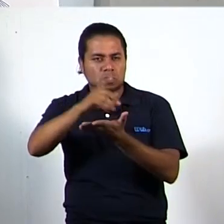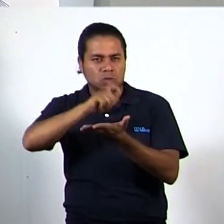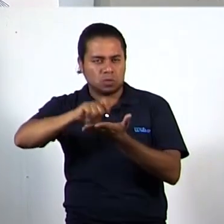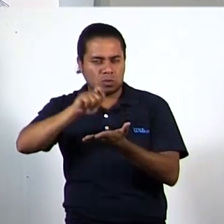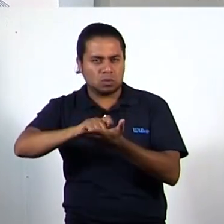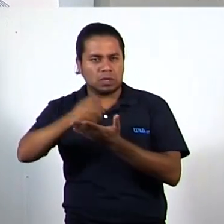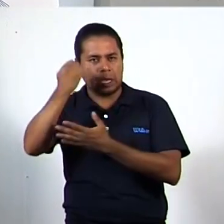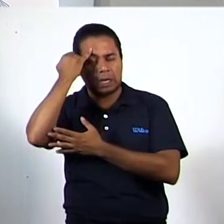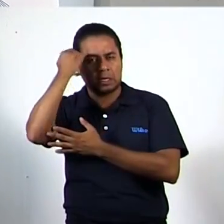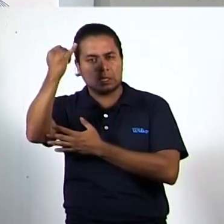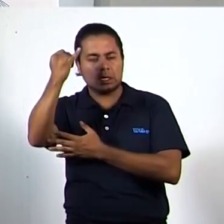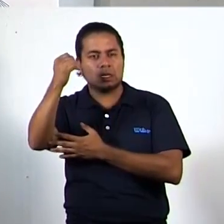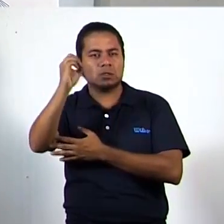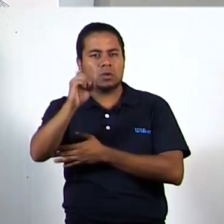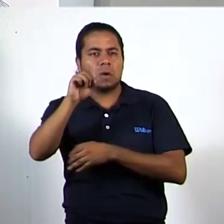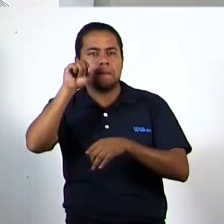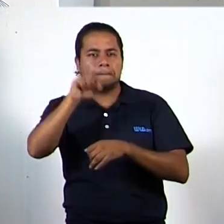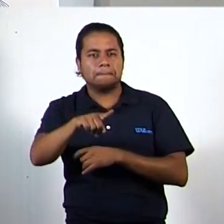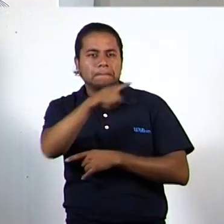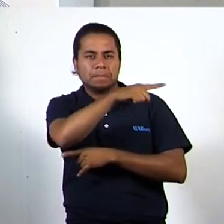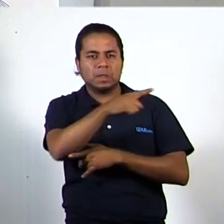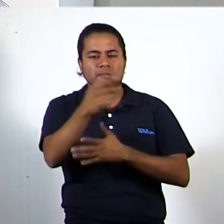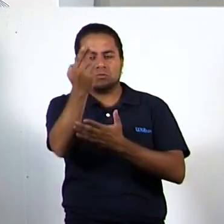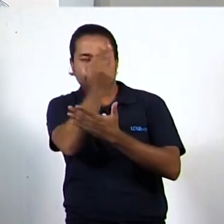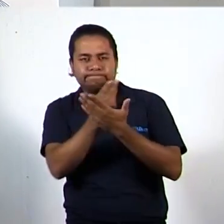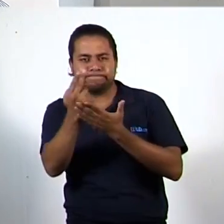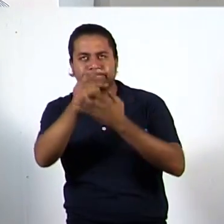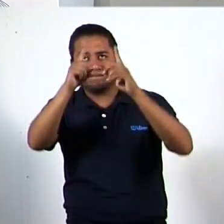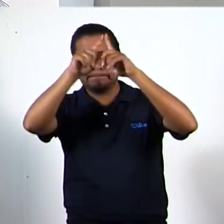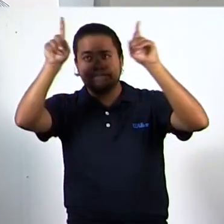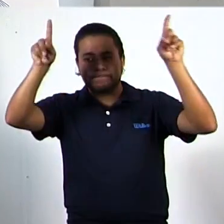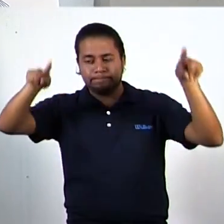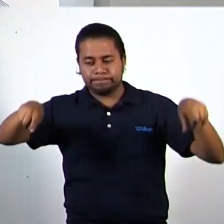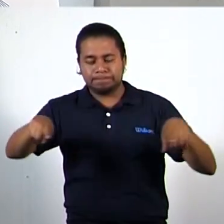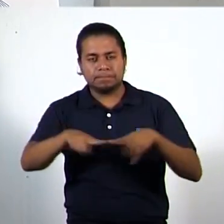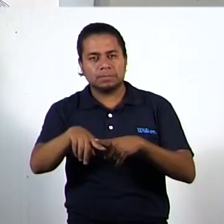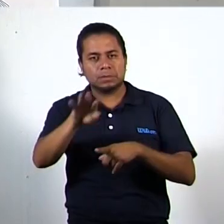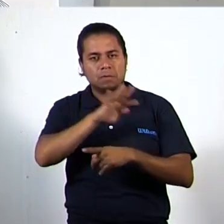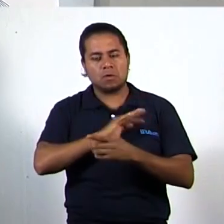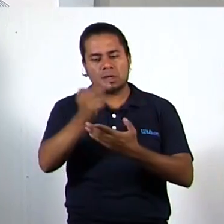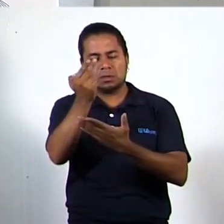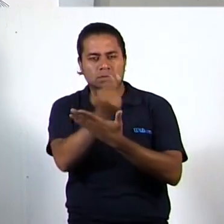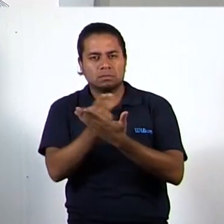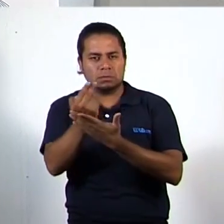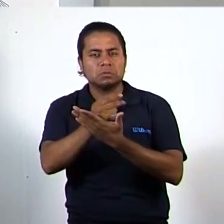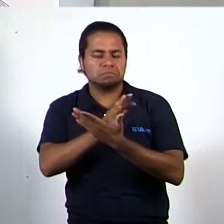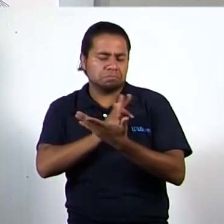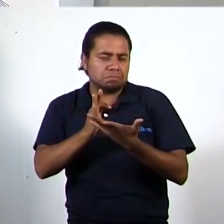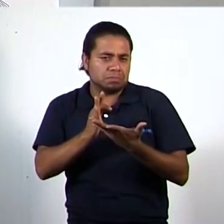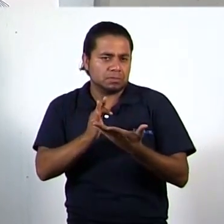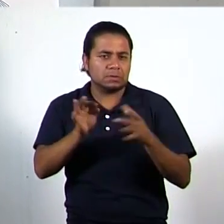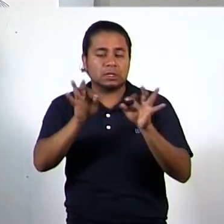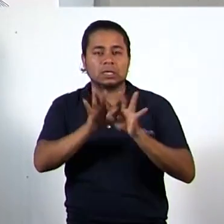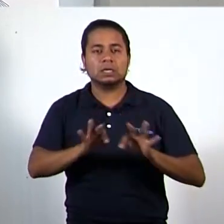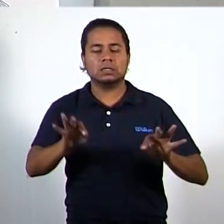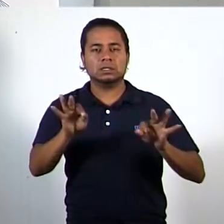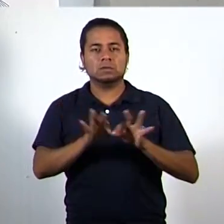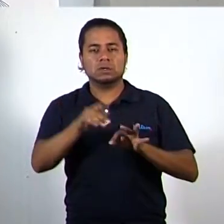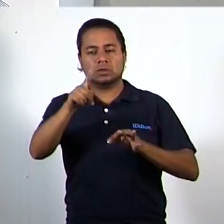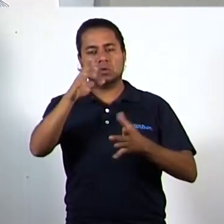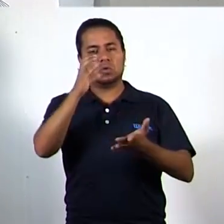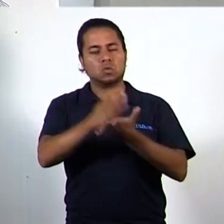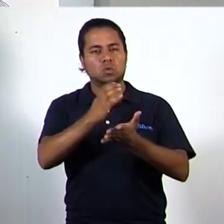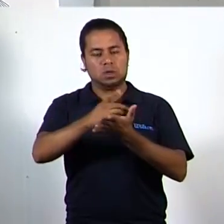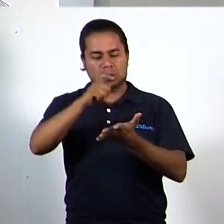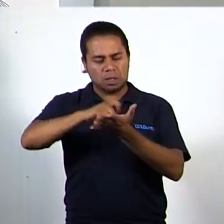sean ideas o con este mismo cuadro que tenemos acá, lo puedes ir registrando. Es importante que tomes nota